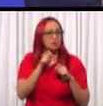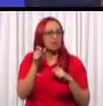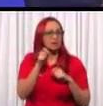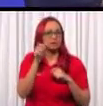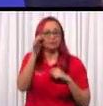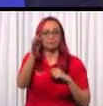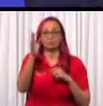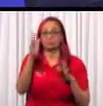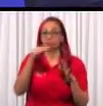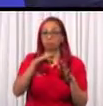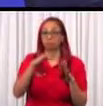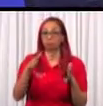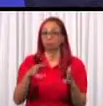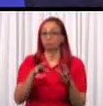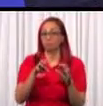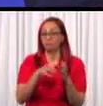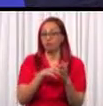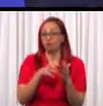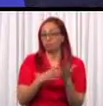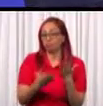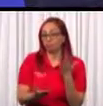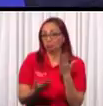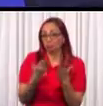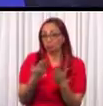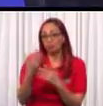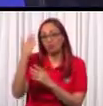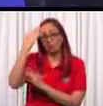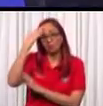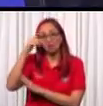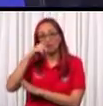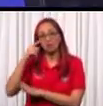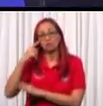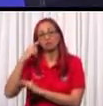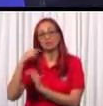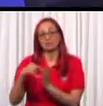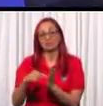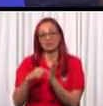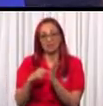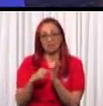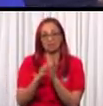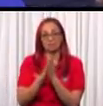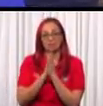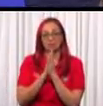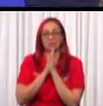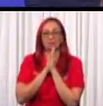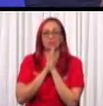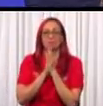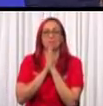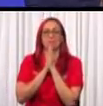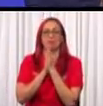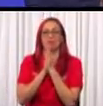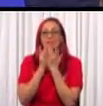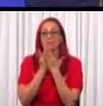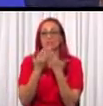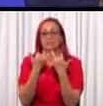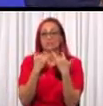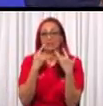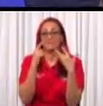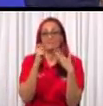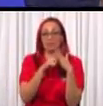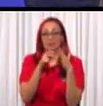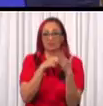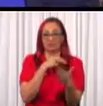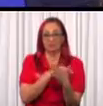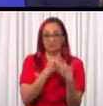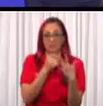la mesa. ¿Por qué? Porque ellos están exigiendo, rogando, suplicando que se firme un decreto, el cual ya firmó el